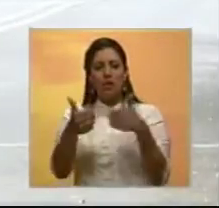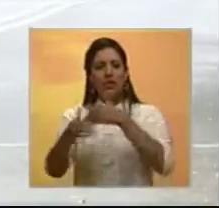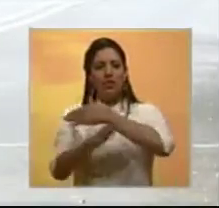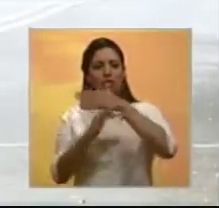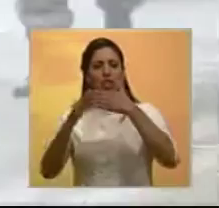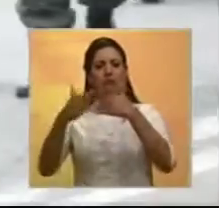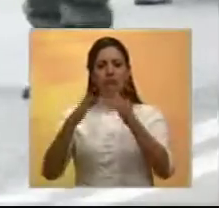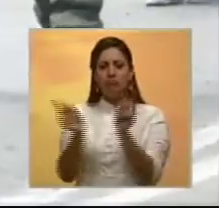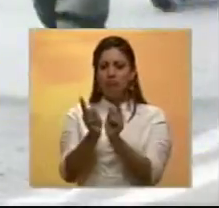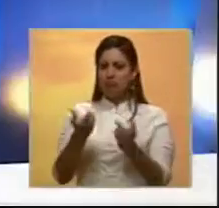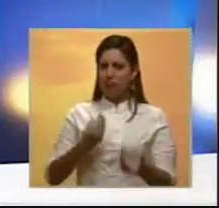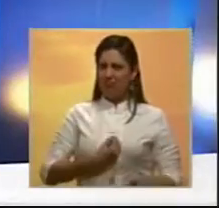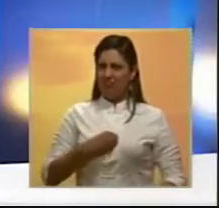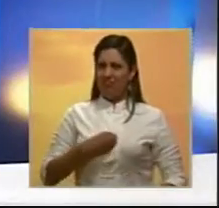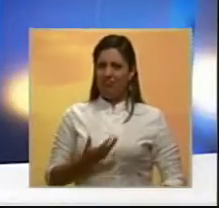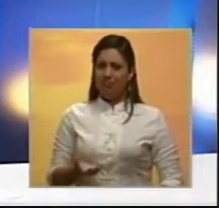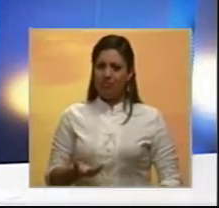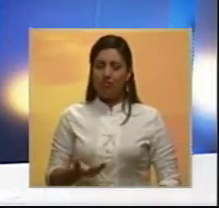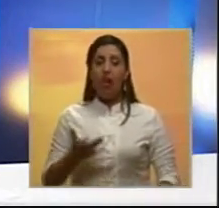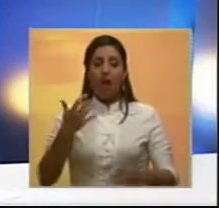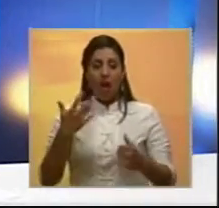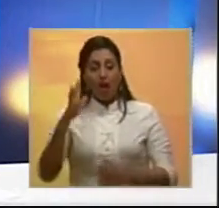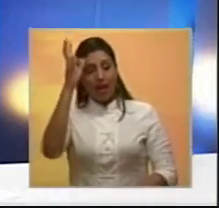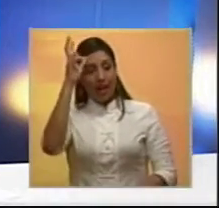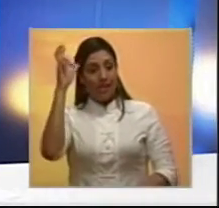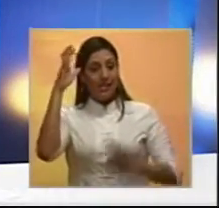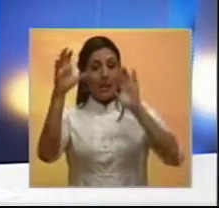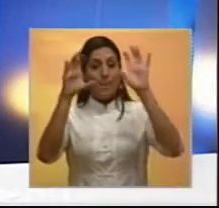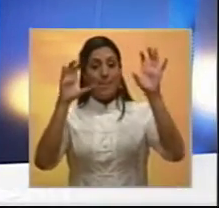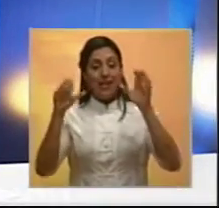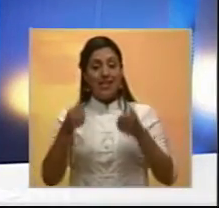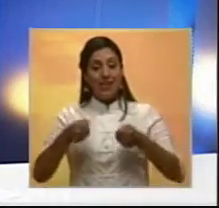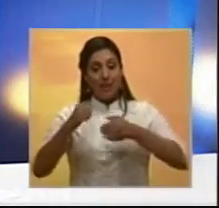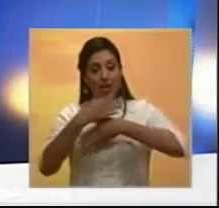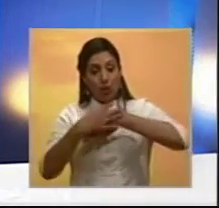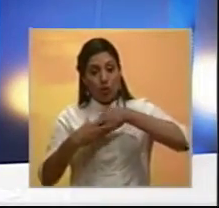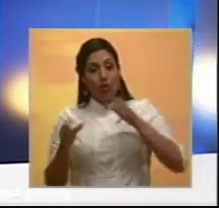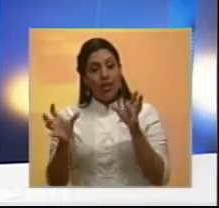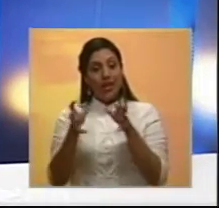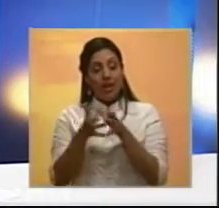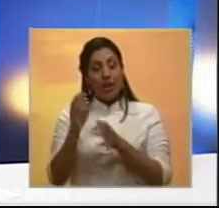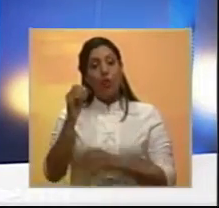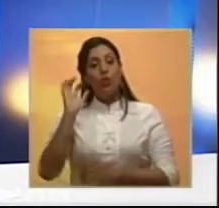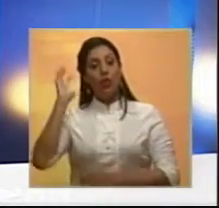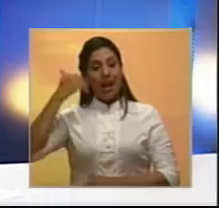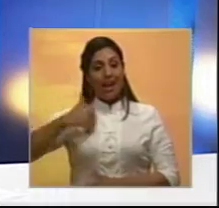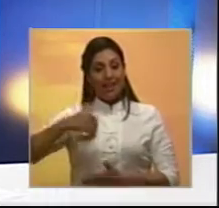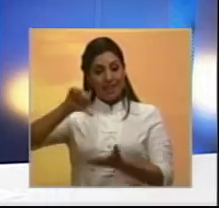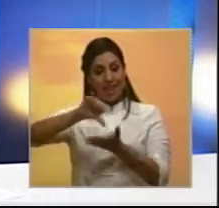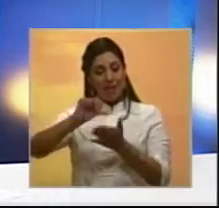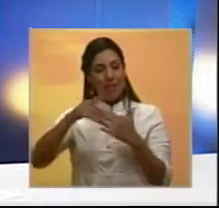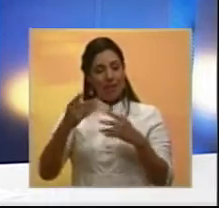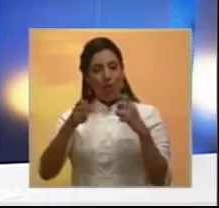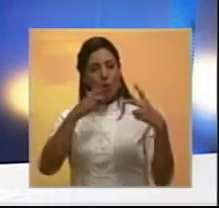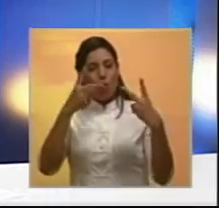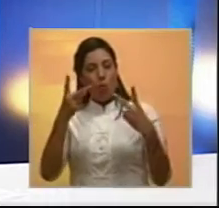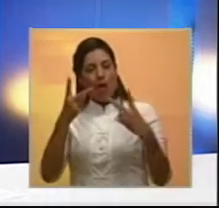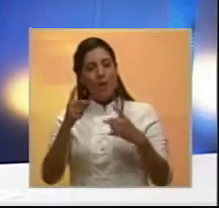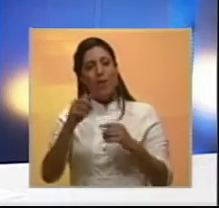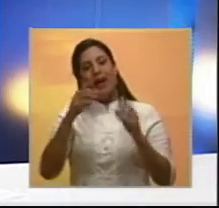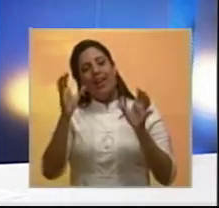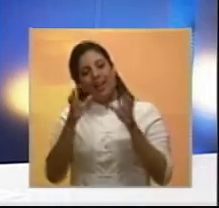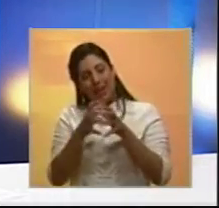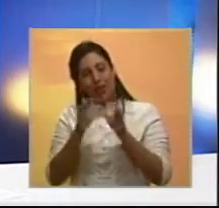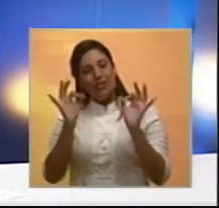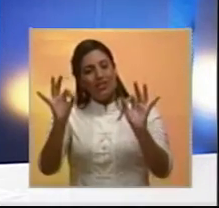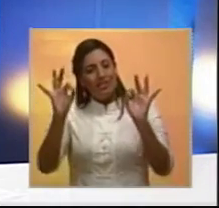iniciativa. Los cancilleres de los países del Mercosur se reúnen en Buenos Aires, Argentina, para celebrar la 11ª